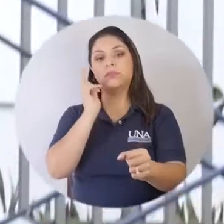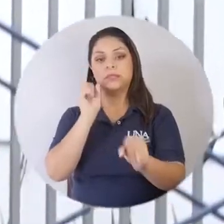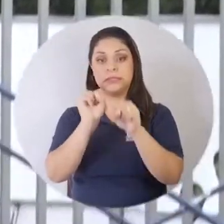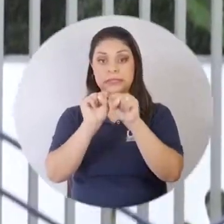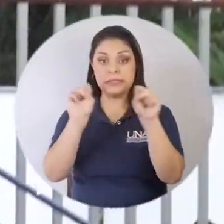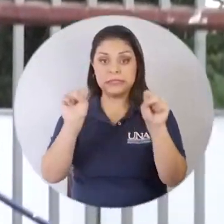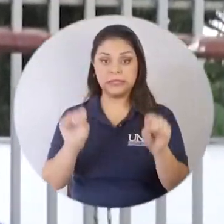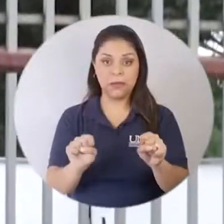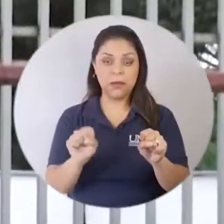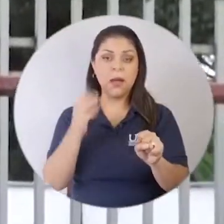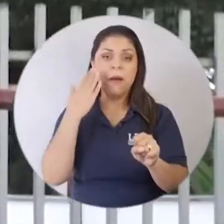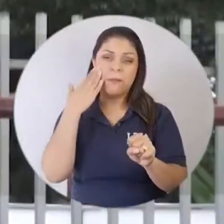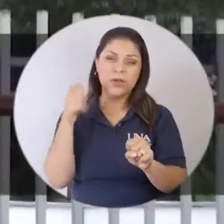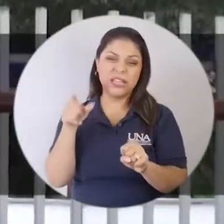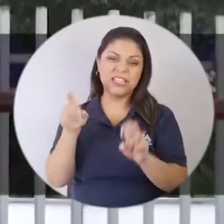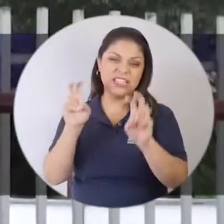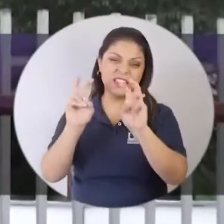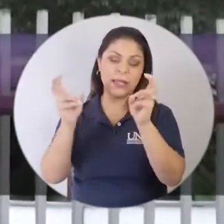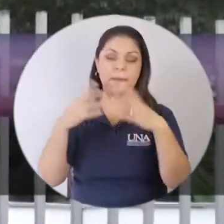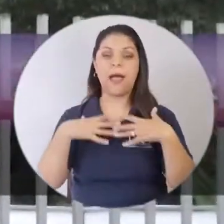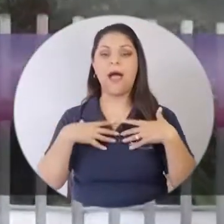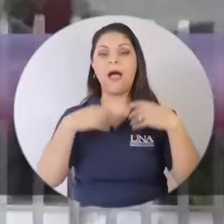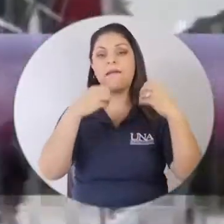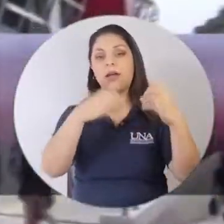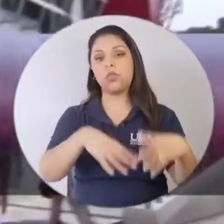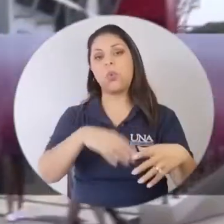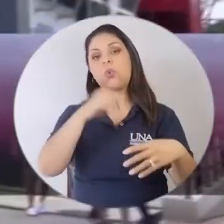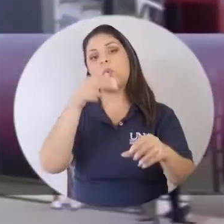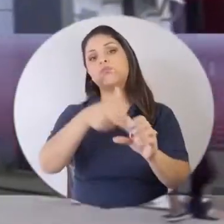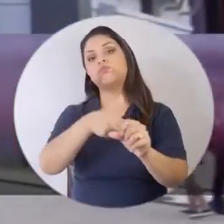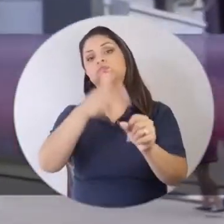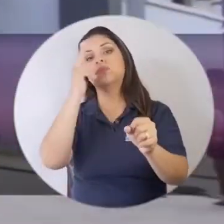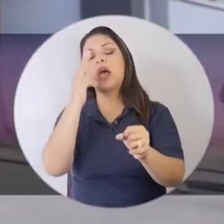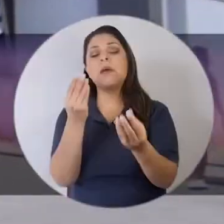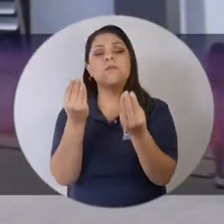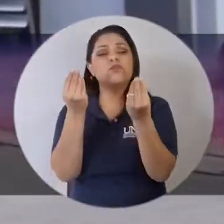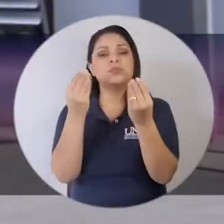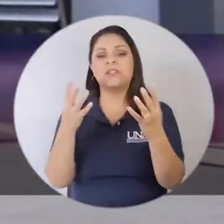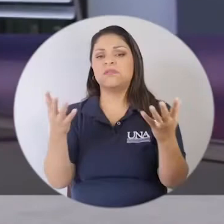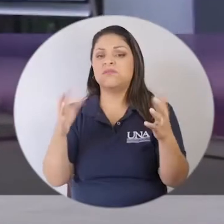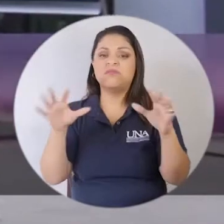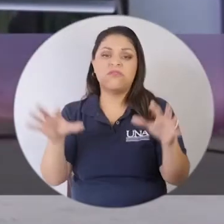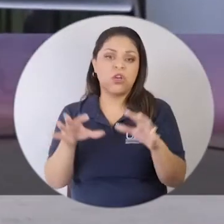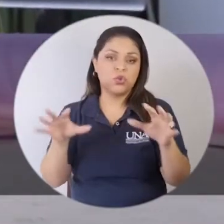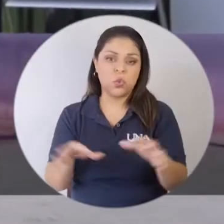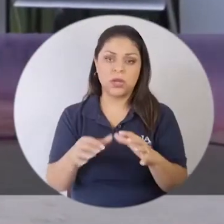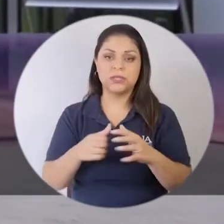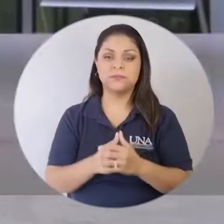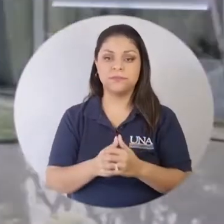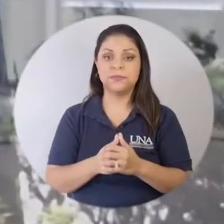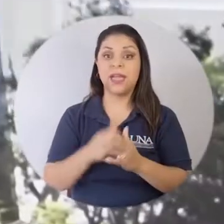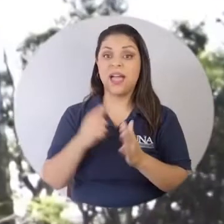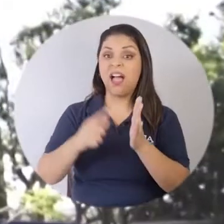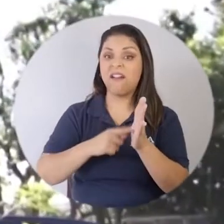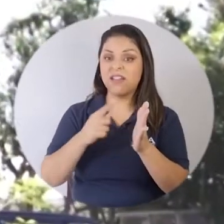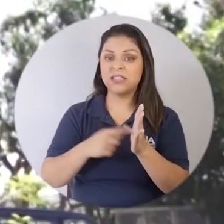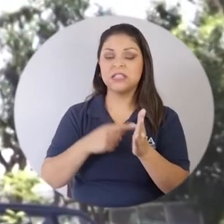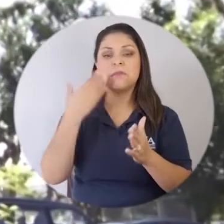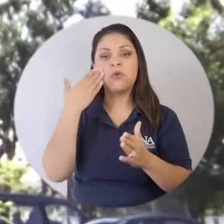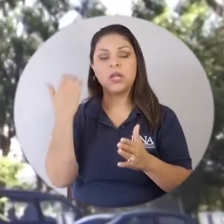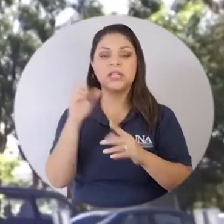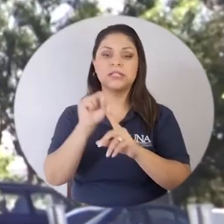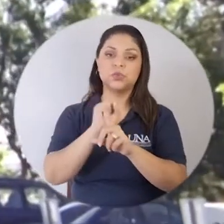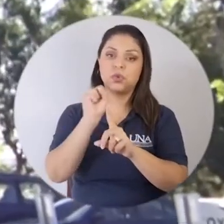porque este tema de la deserción o del abandono es multifactorial y en ocasiones podríamos decir que está asociado a